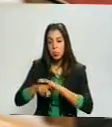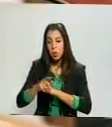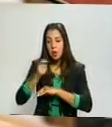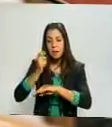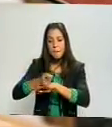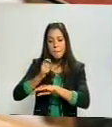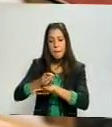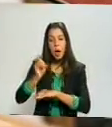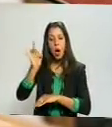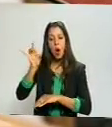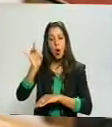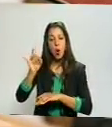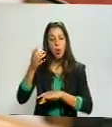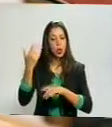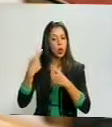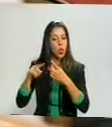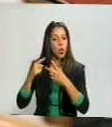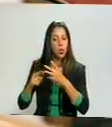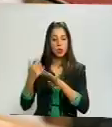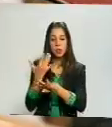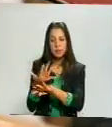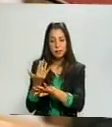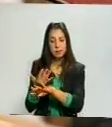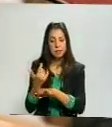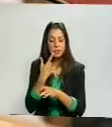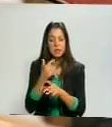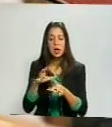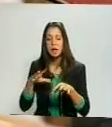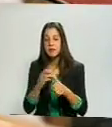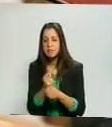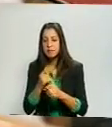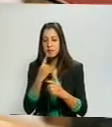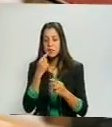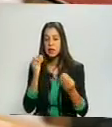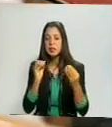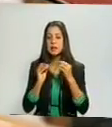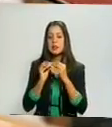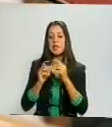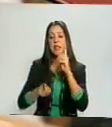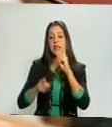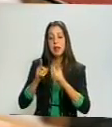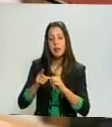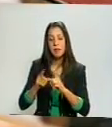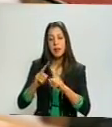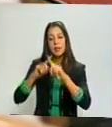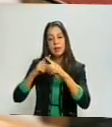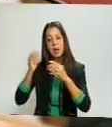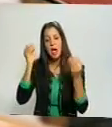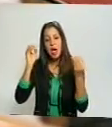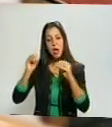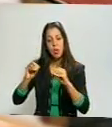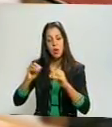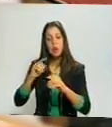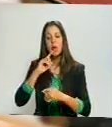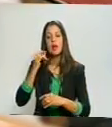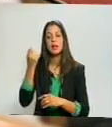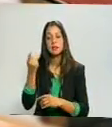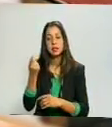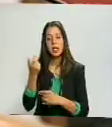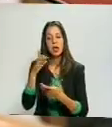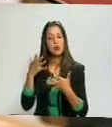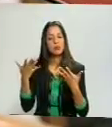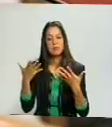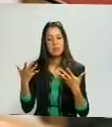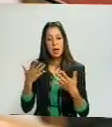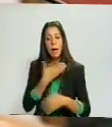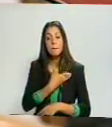oro y demás minerales estratégicos, se grabarán con base en la tarifa que sea fijada por el presidente de la República